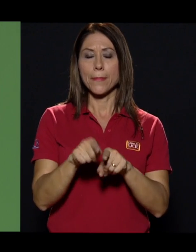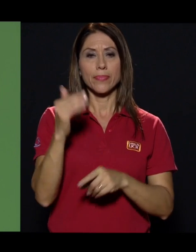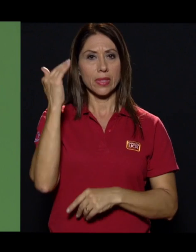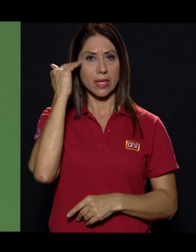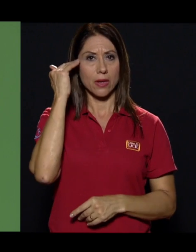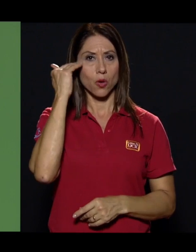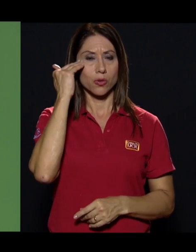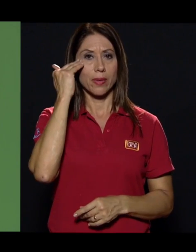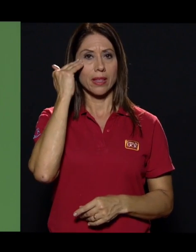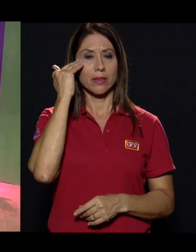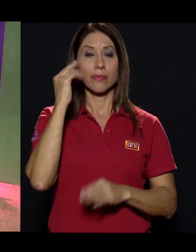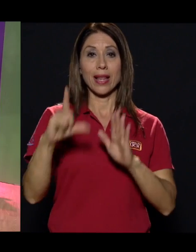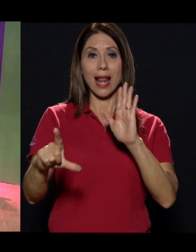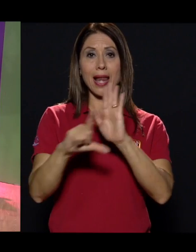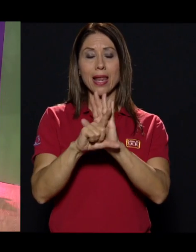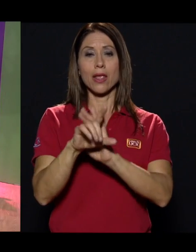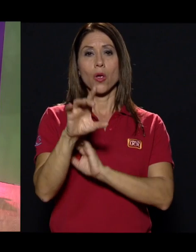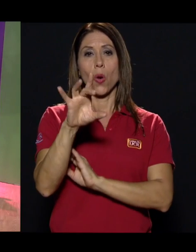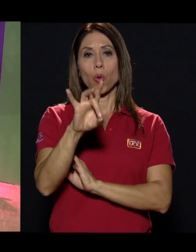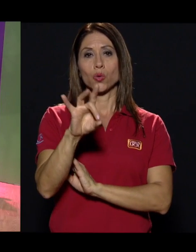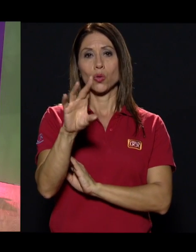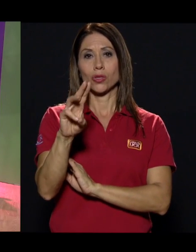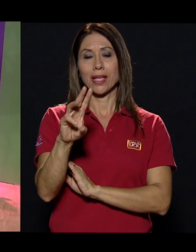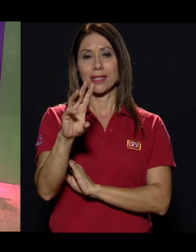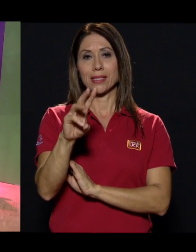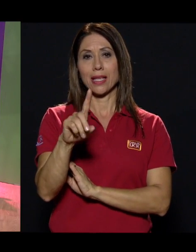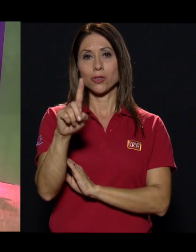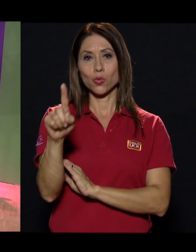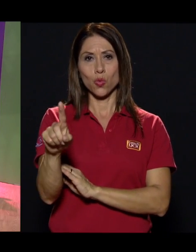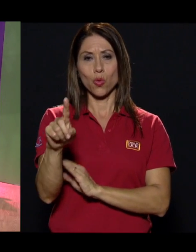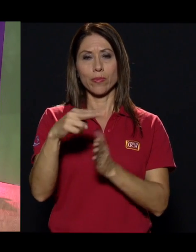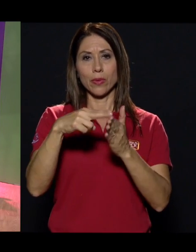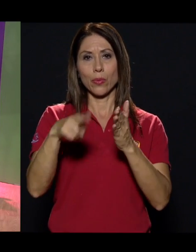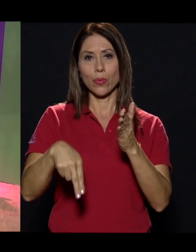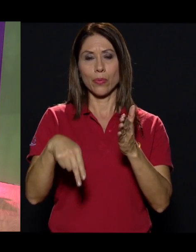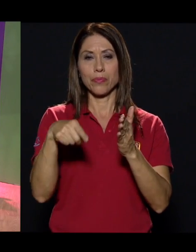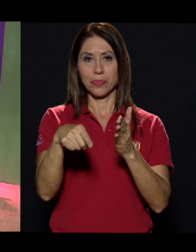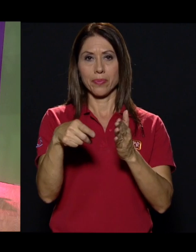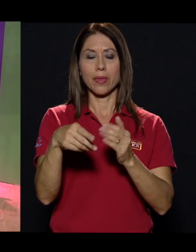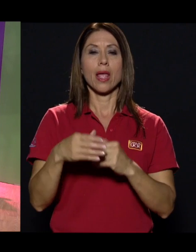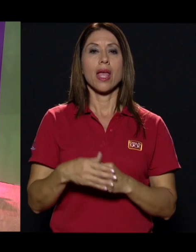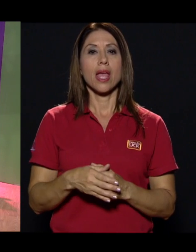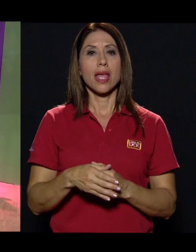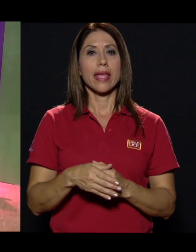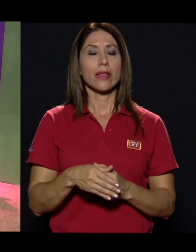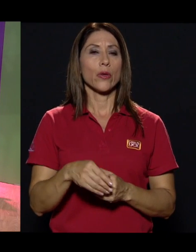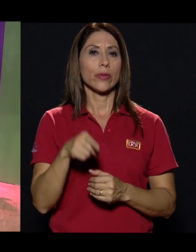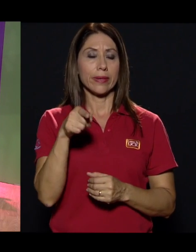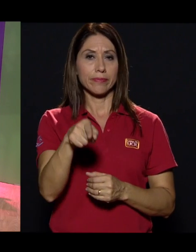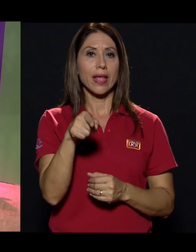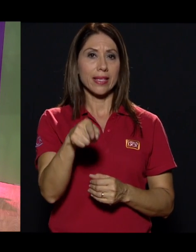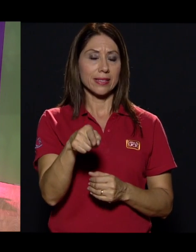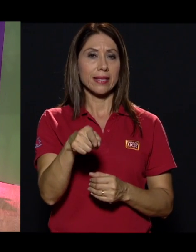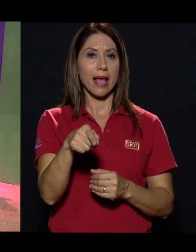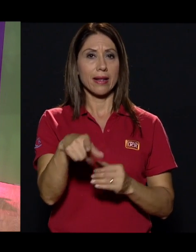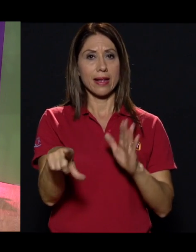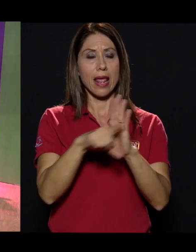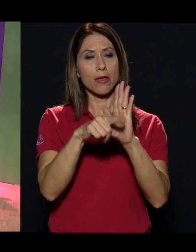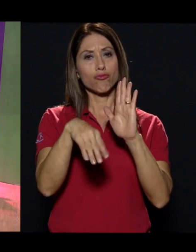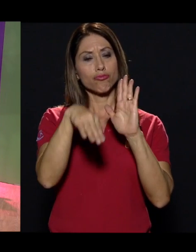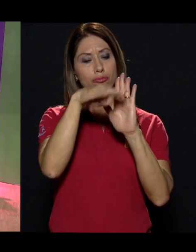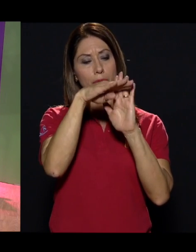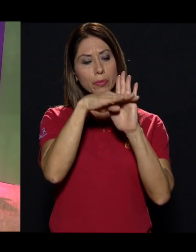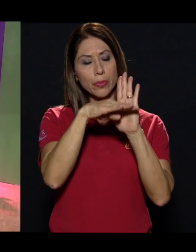tener conocimiento de la ley 8661, ¿verdad?, que es la convención, donde esta marca